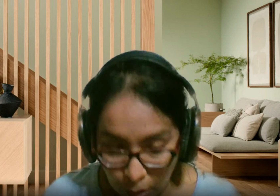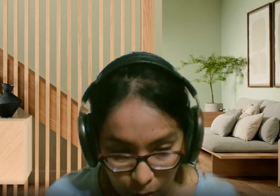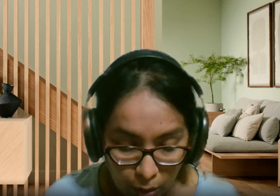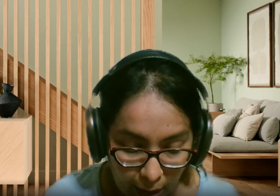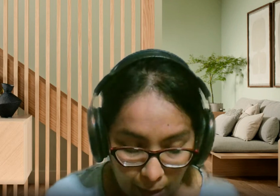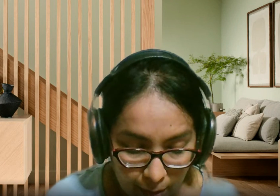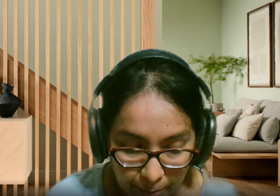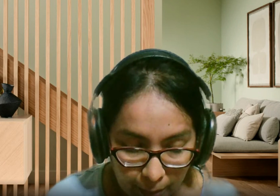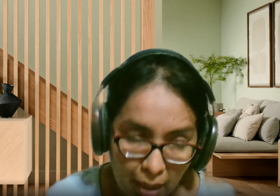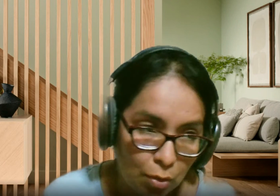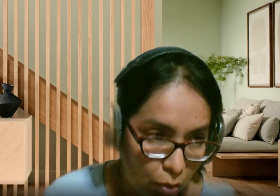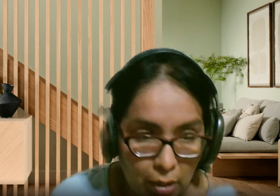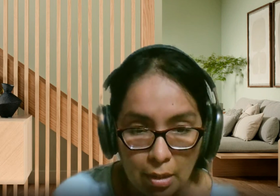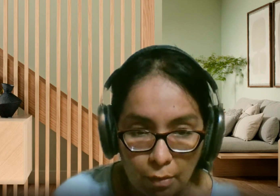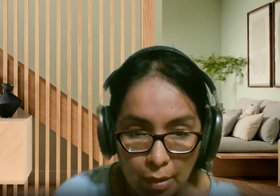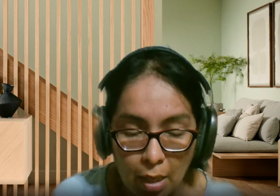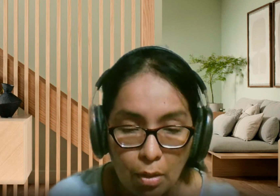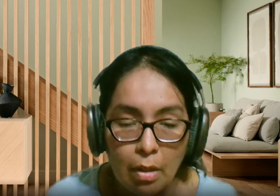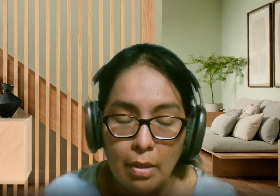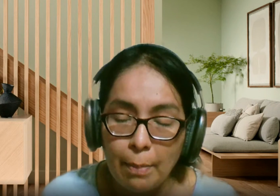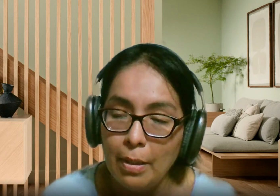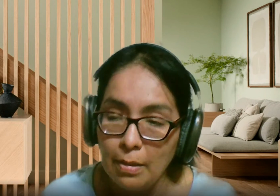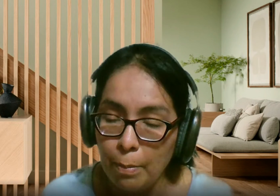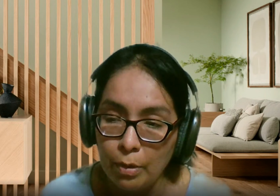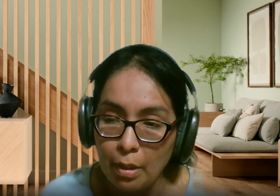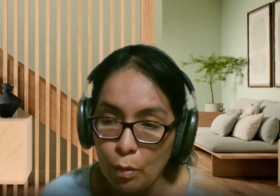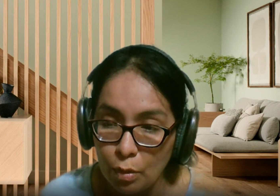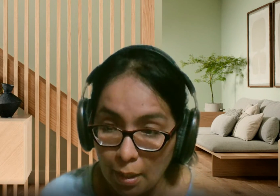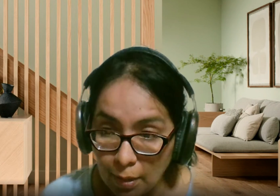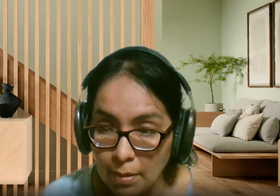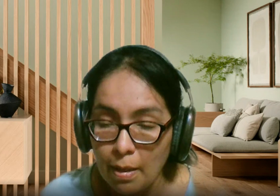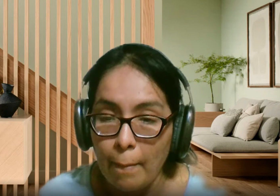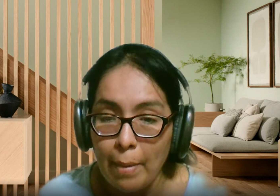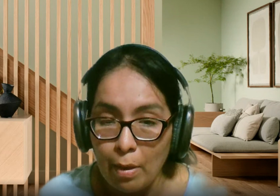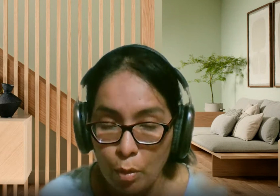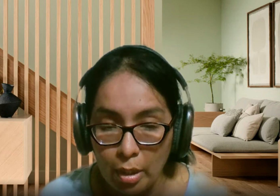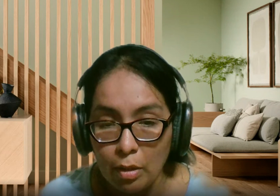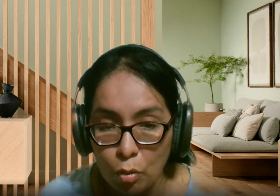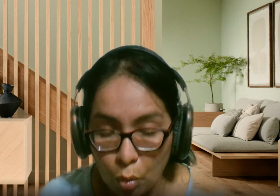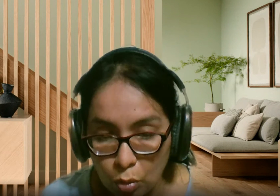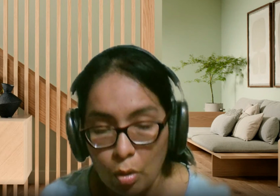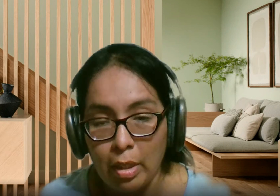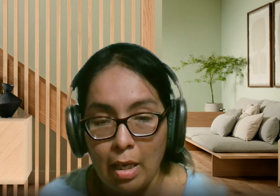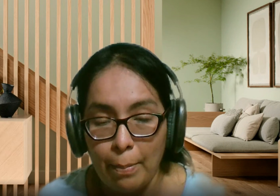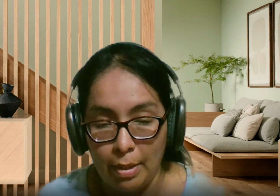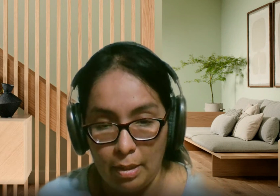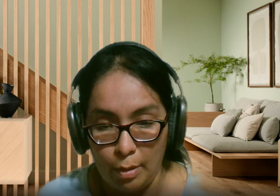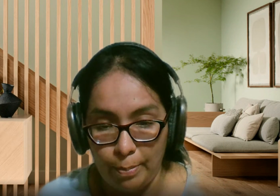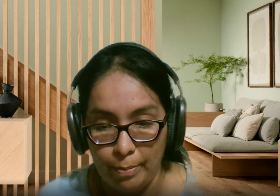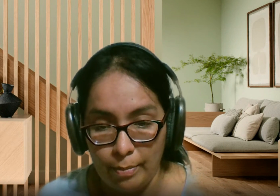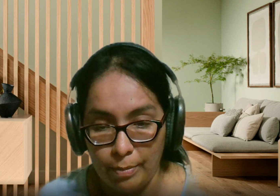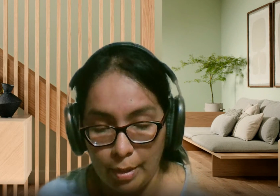de esto, ¿no? Del certificado, también es importante que ustedes valoren todo lo que han